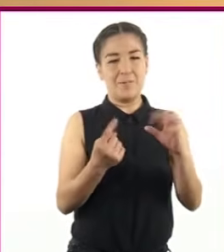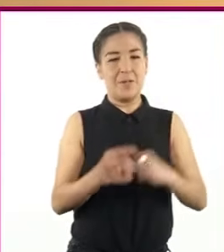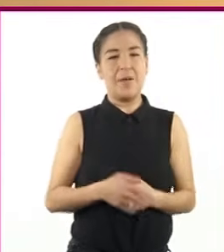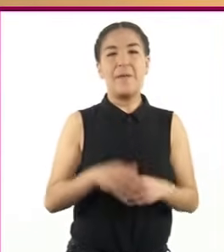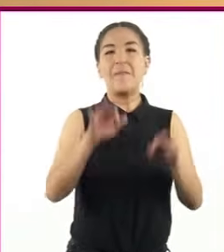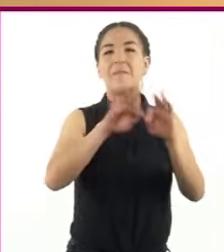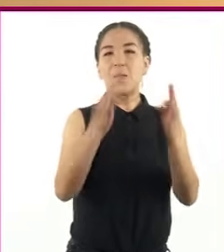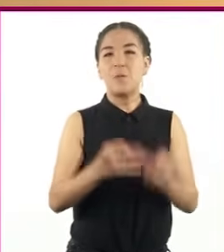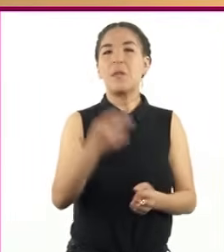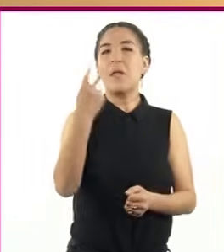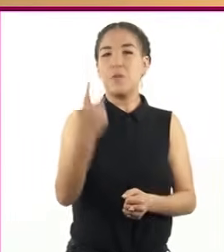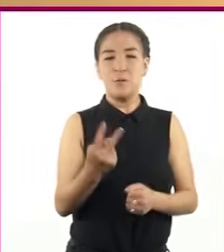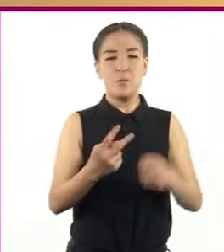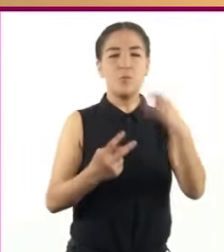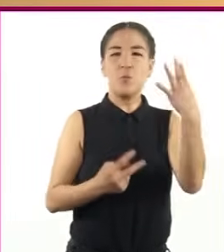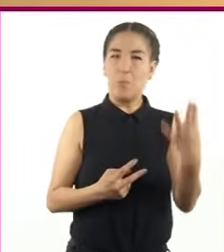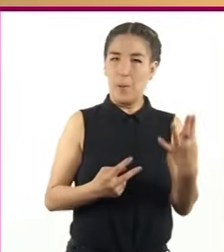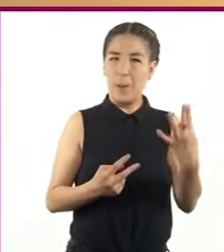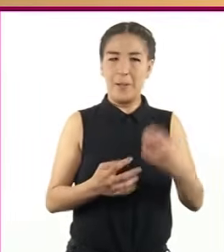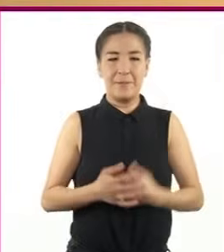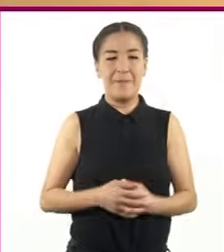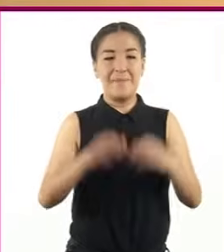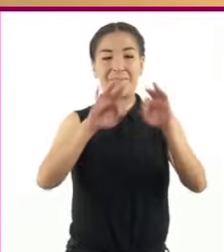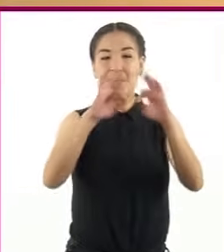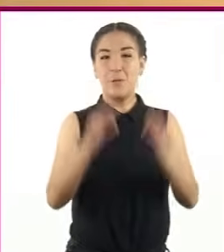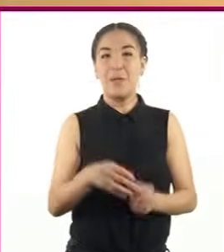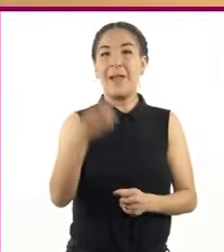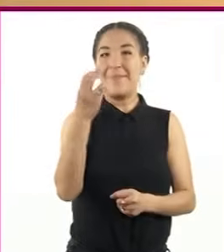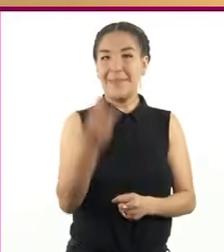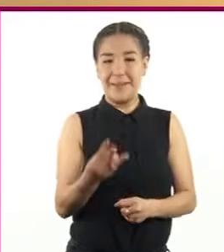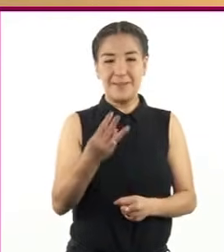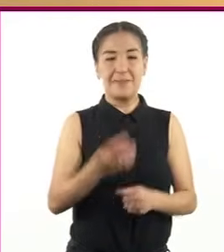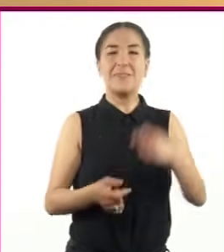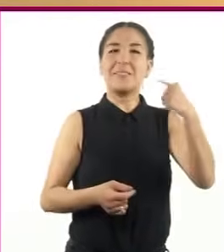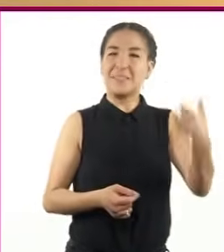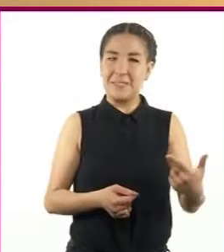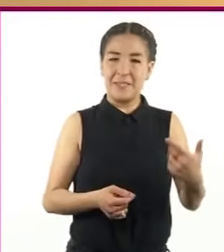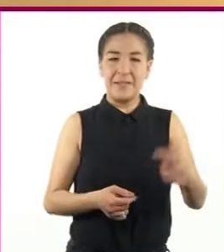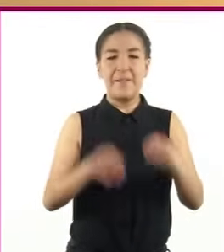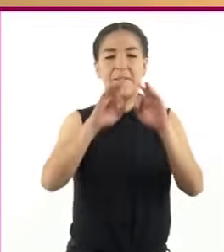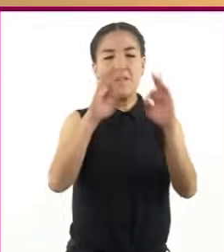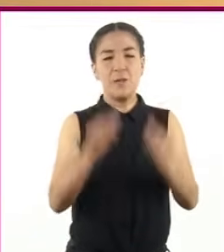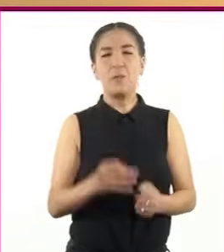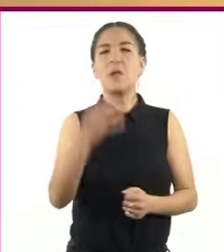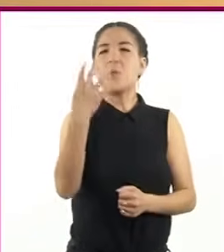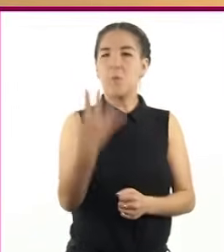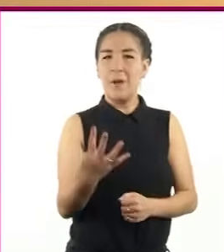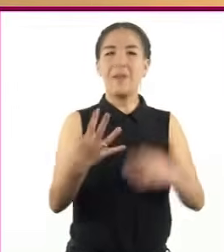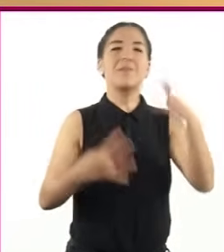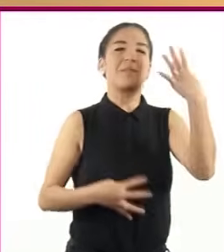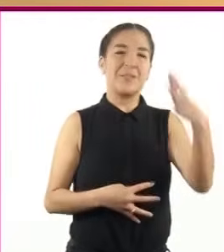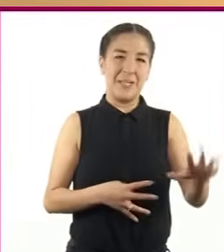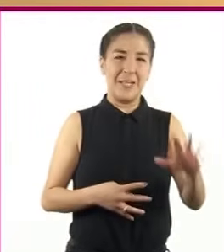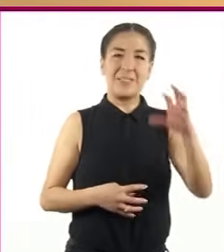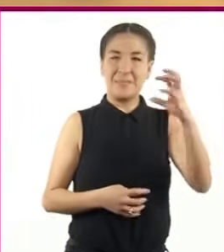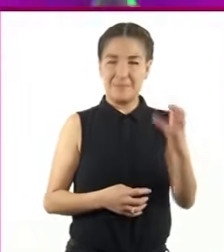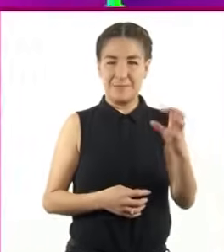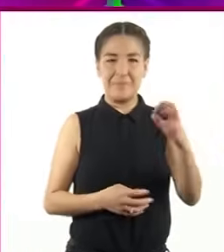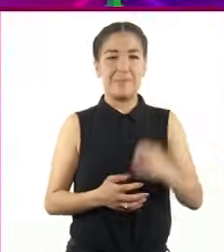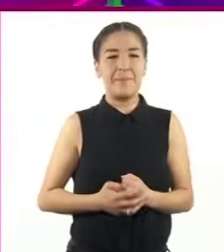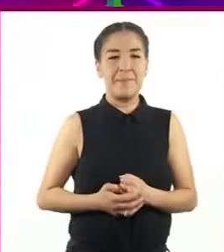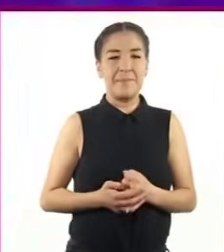la figura 2 por 4 esferas, la figura 3 por 7 esferas y la figura 4 por 10 esferas. Por lo